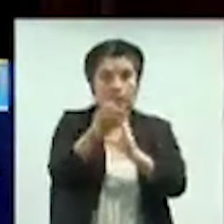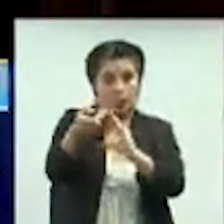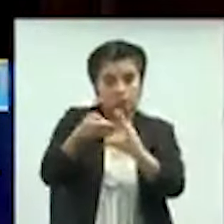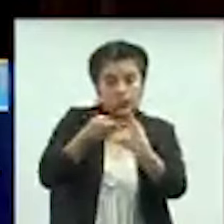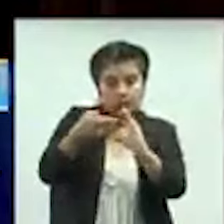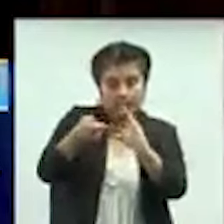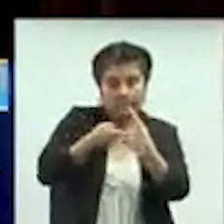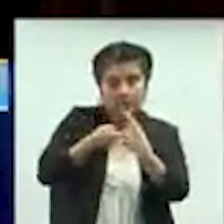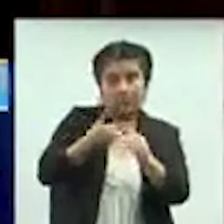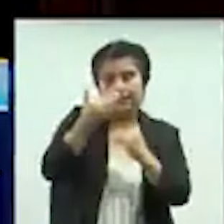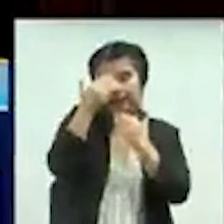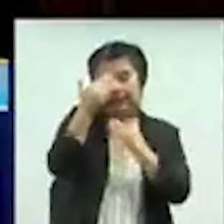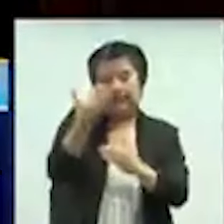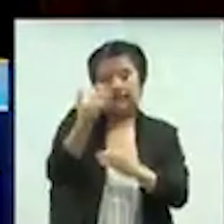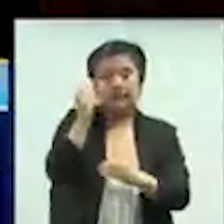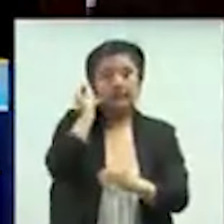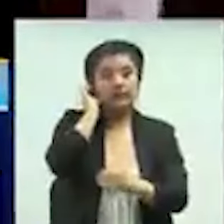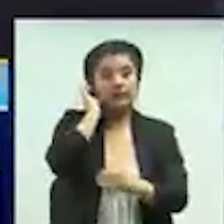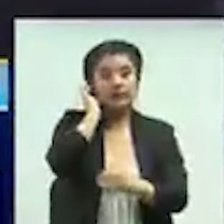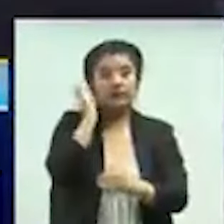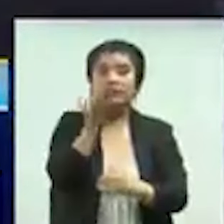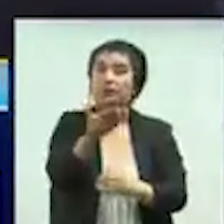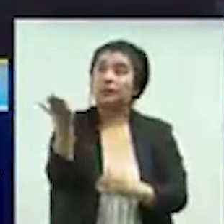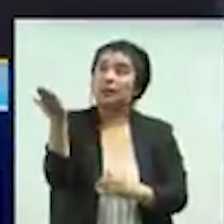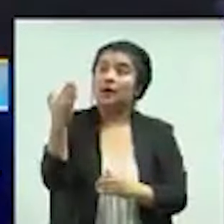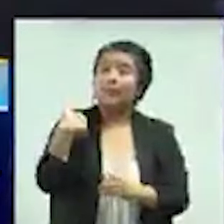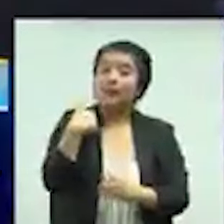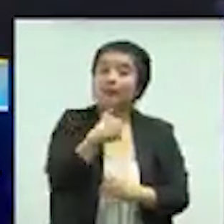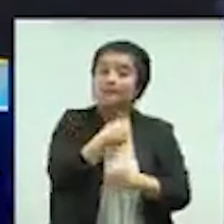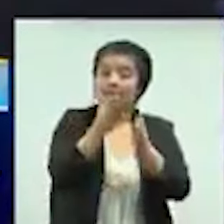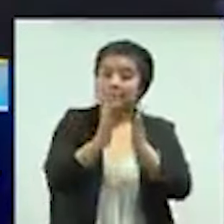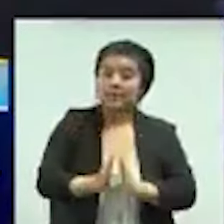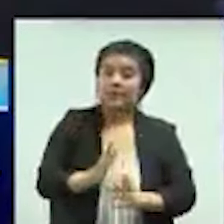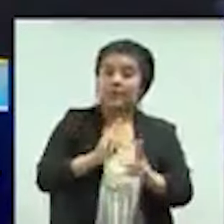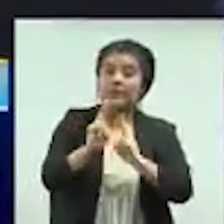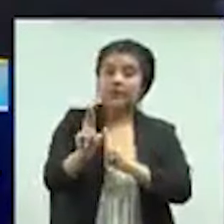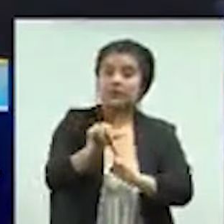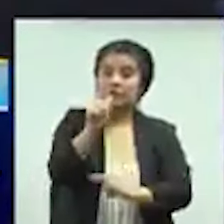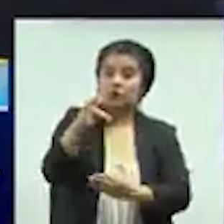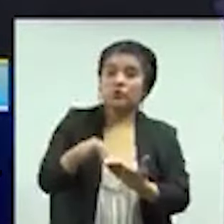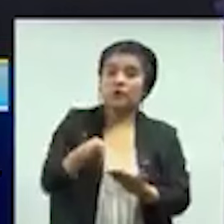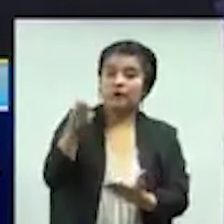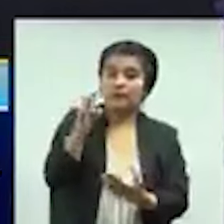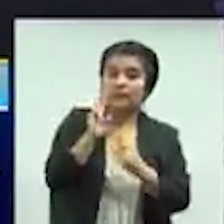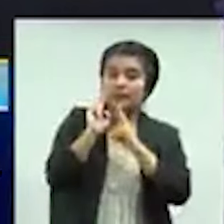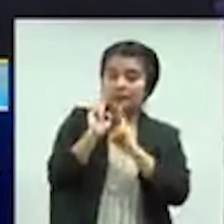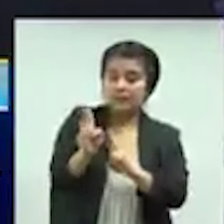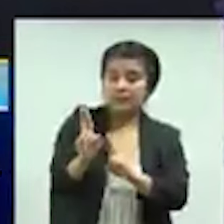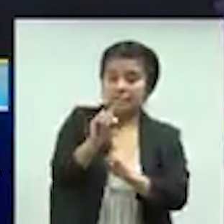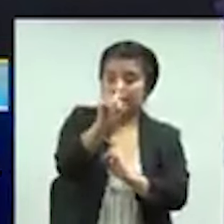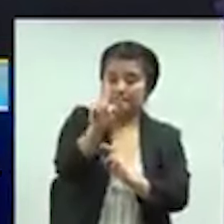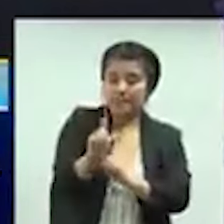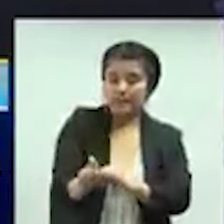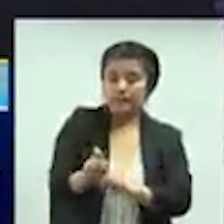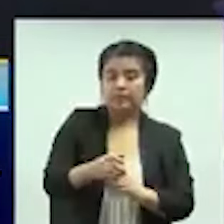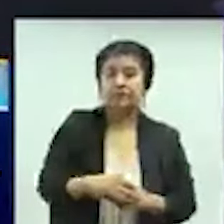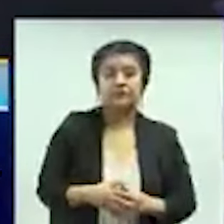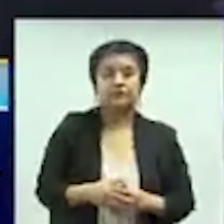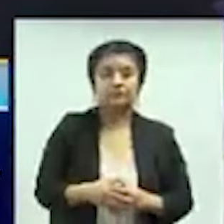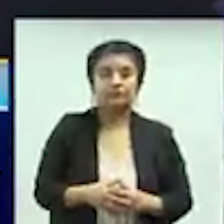Gracias. Tiene la palabra el señor ministro de Relaciones Exteriores para responder la pregunta formulada.